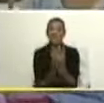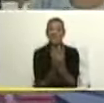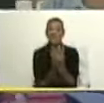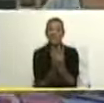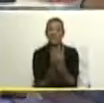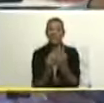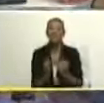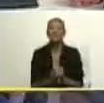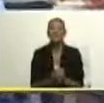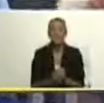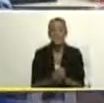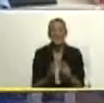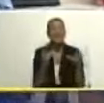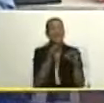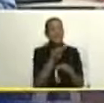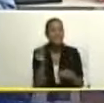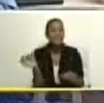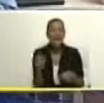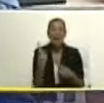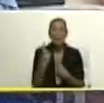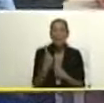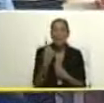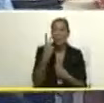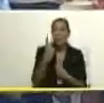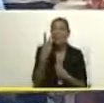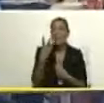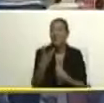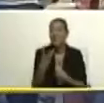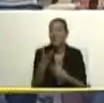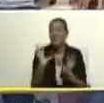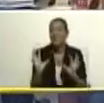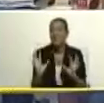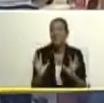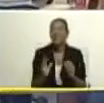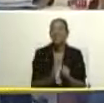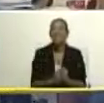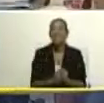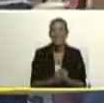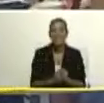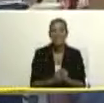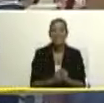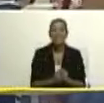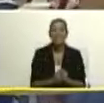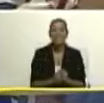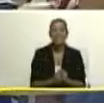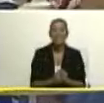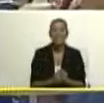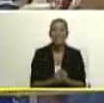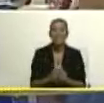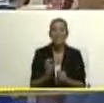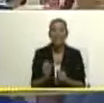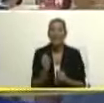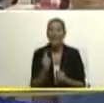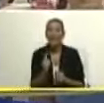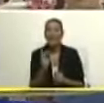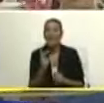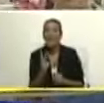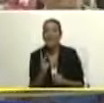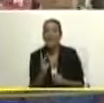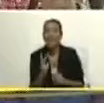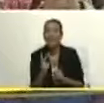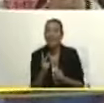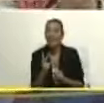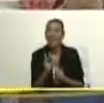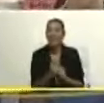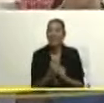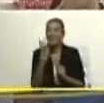Bueno, excelente. A la una, a las dos. A las